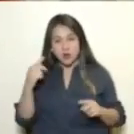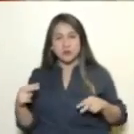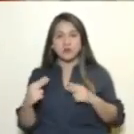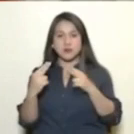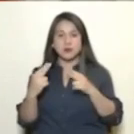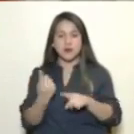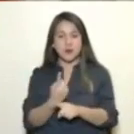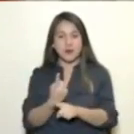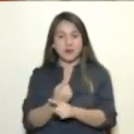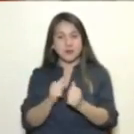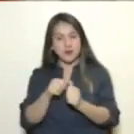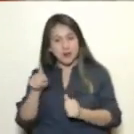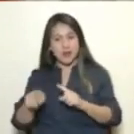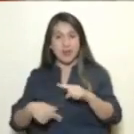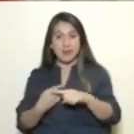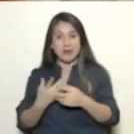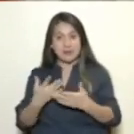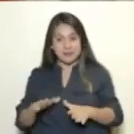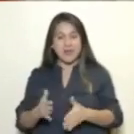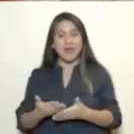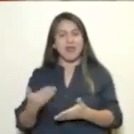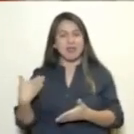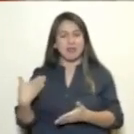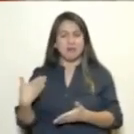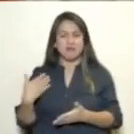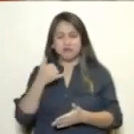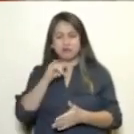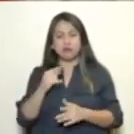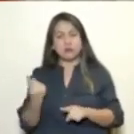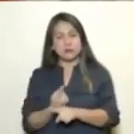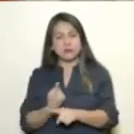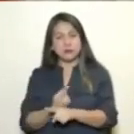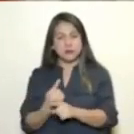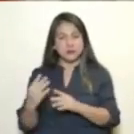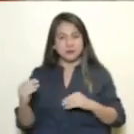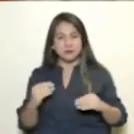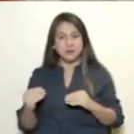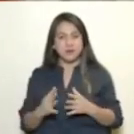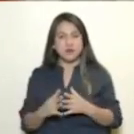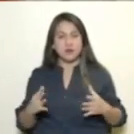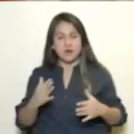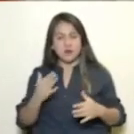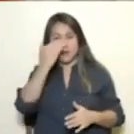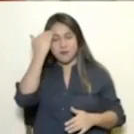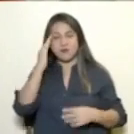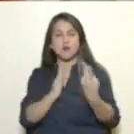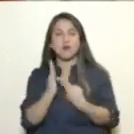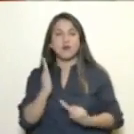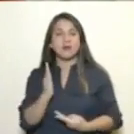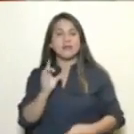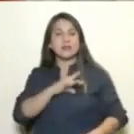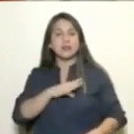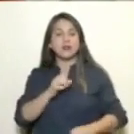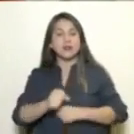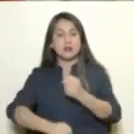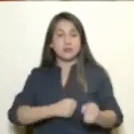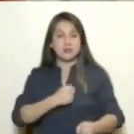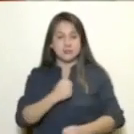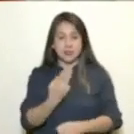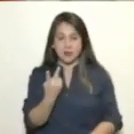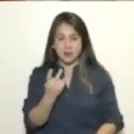conversar con él, además de entrevistarlo, y que considero uno de los grandes poetas chilenos del siglo XX. Y siempre he